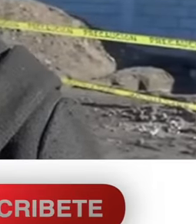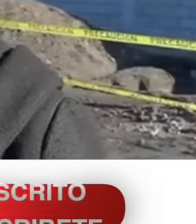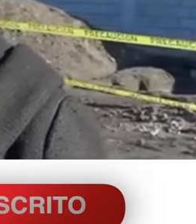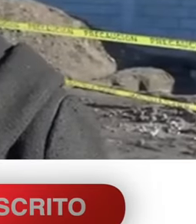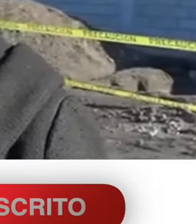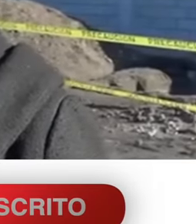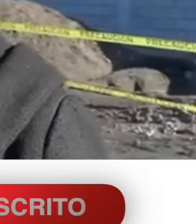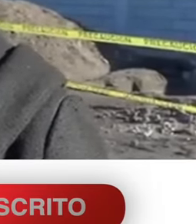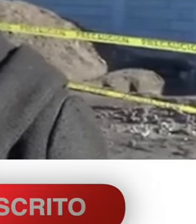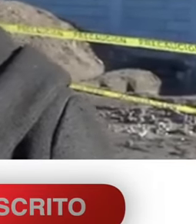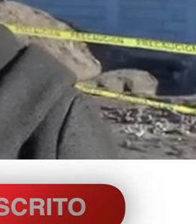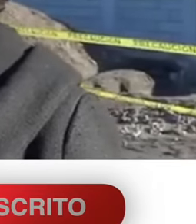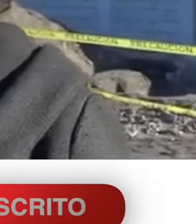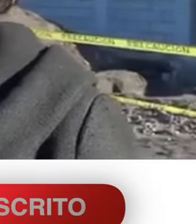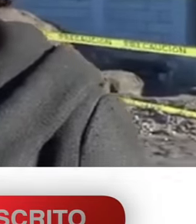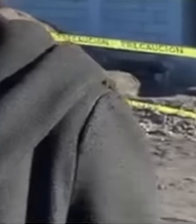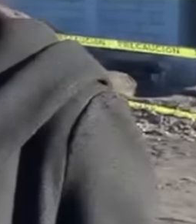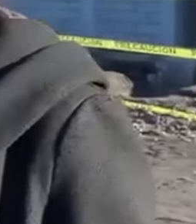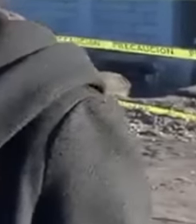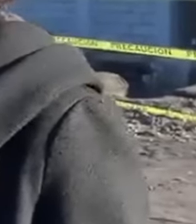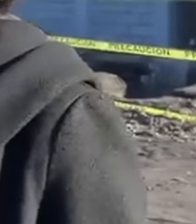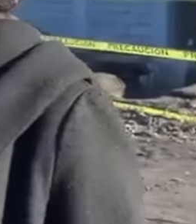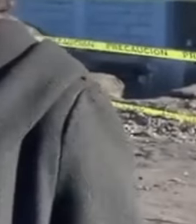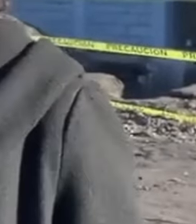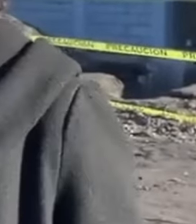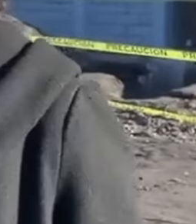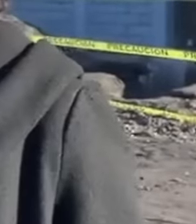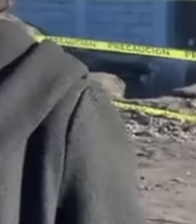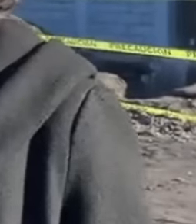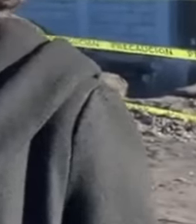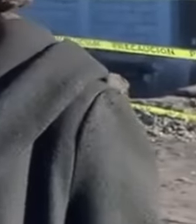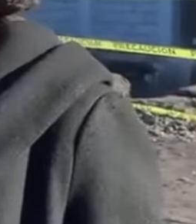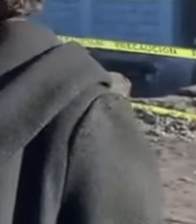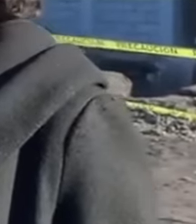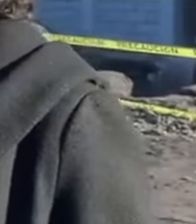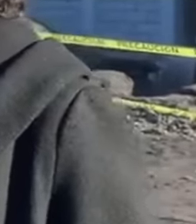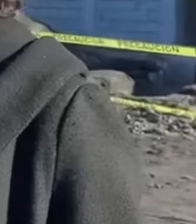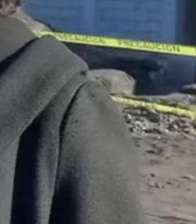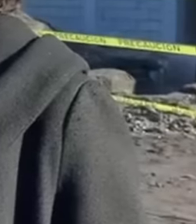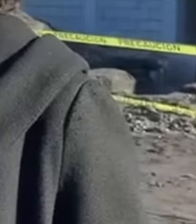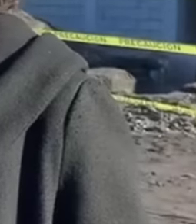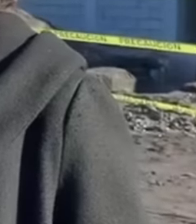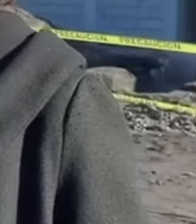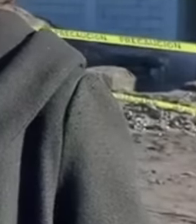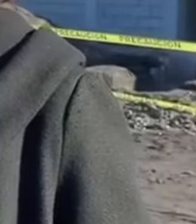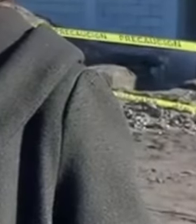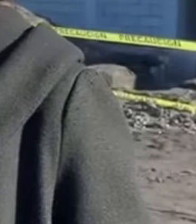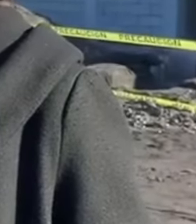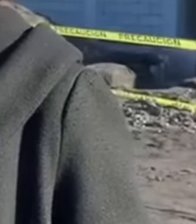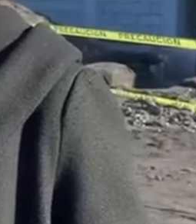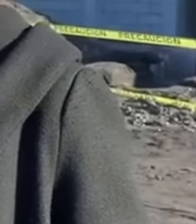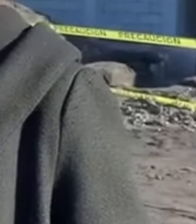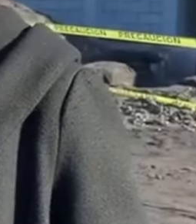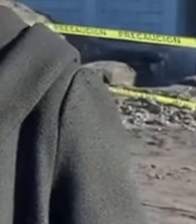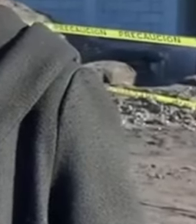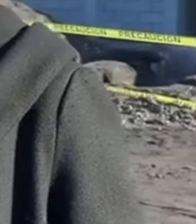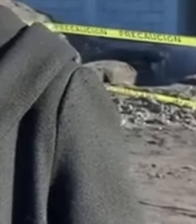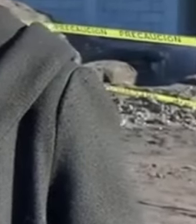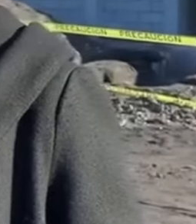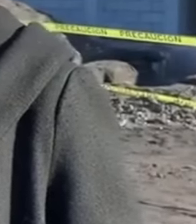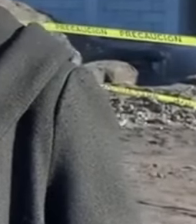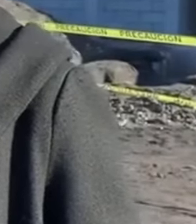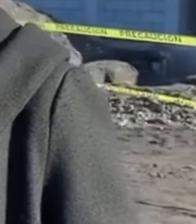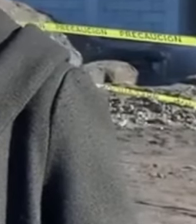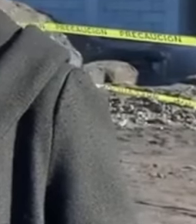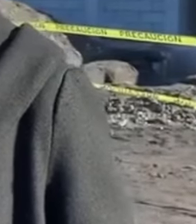la vida 65 mineros, 63 de ellos quedaron atrapados. Y como